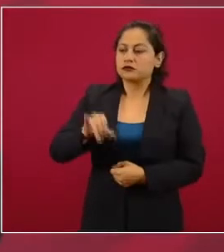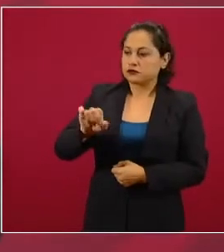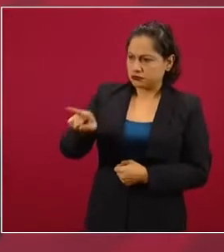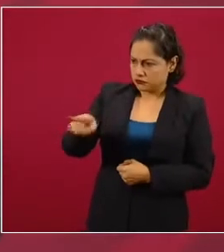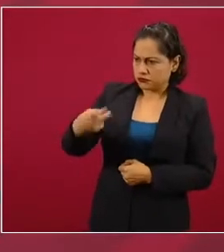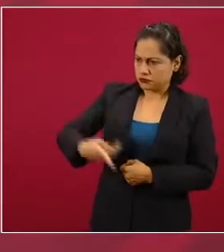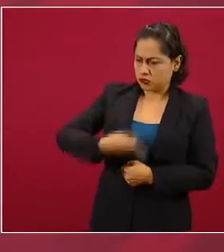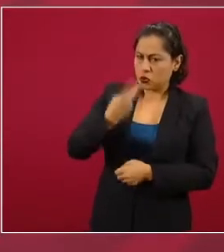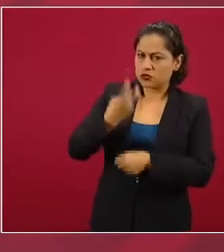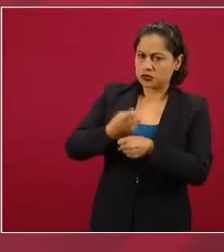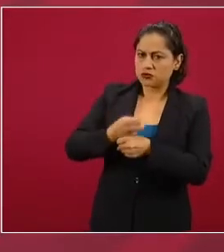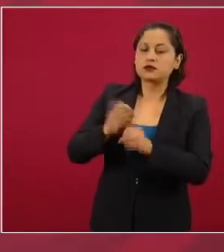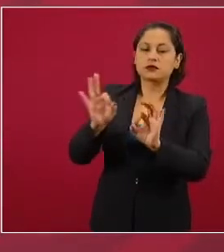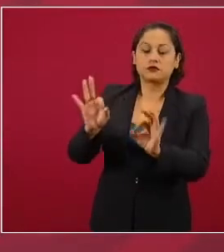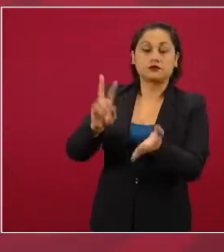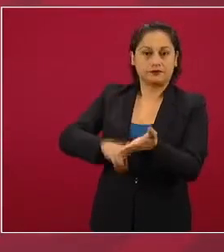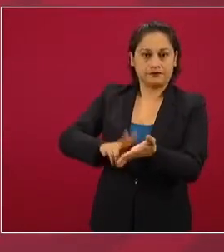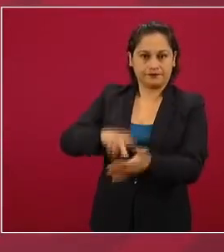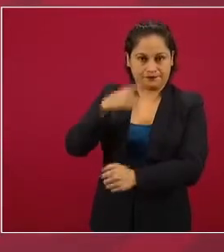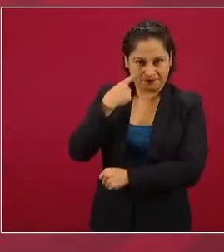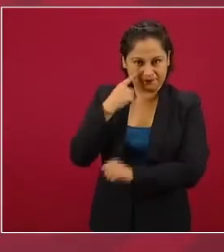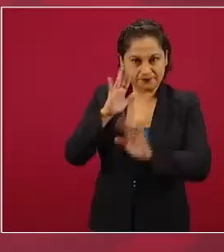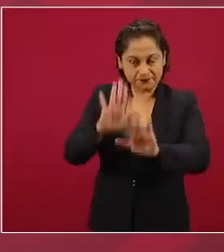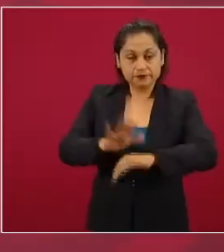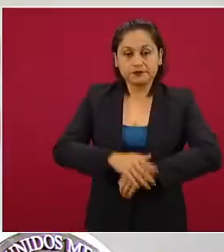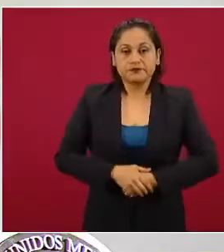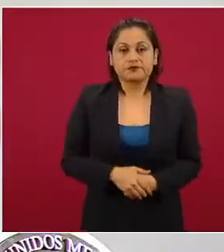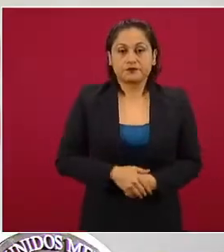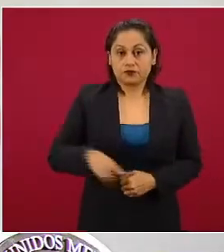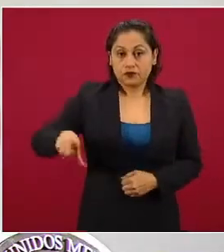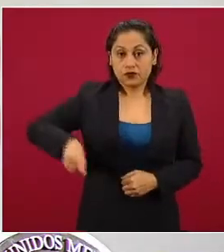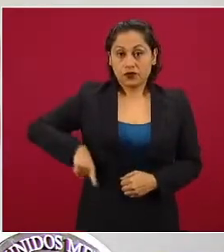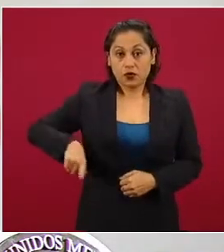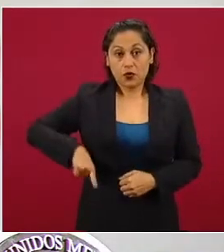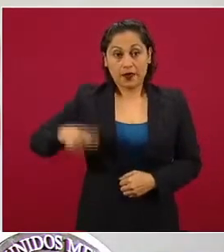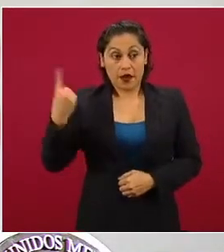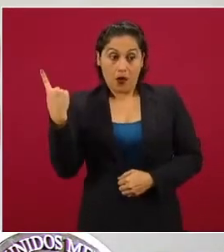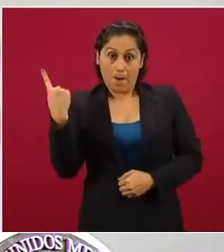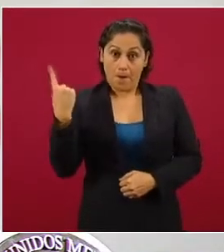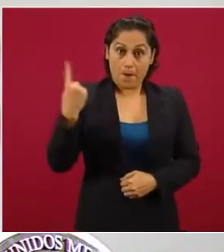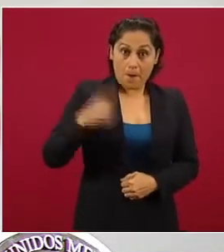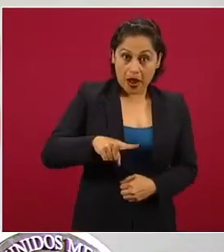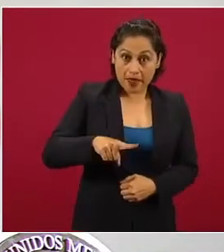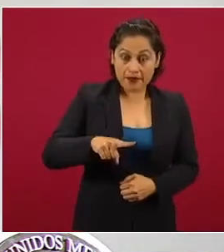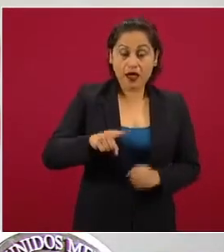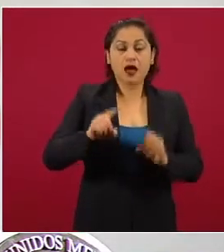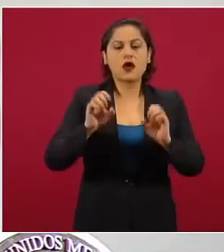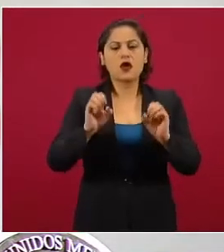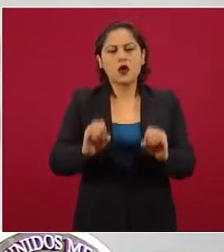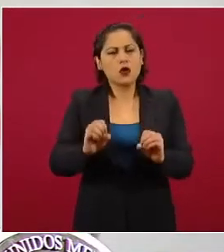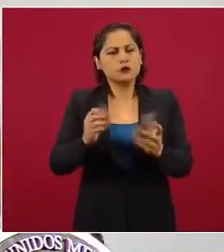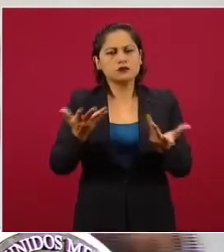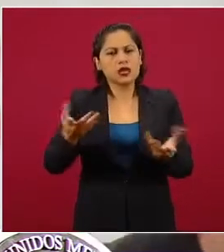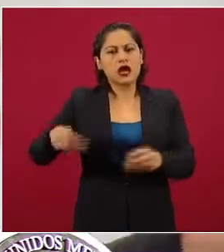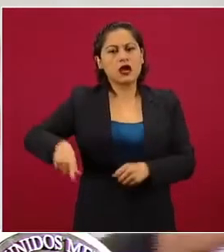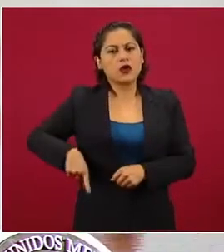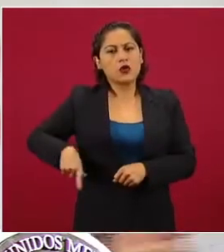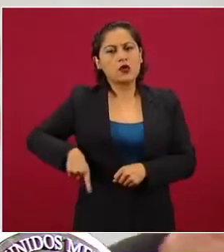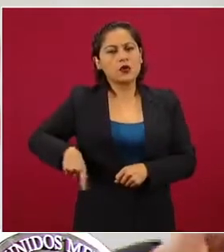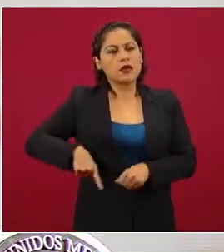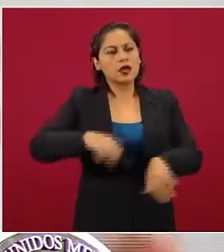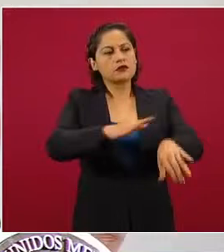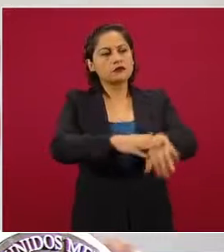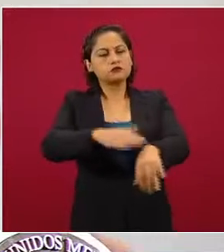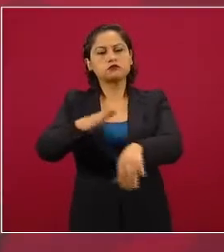pregunta. En la medida en que el gobierno ordena o que el gobierno invita, persuade, convence, son dos modalidades